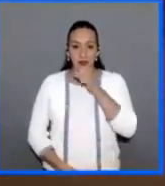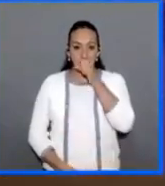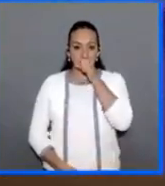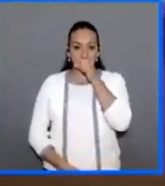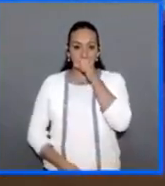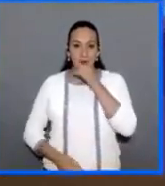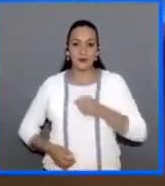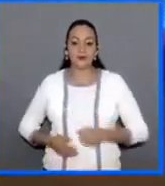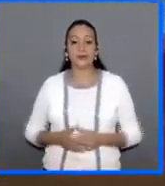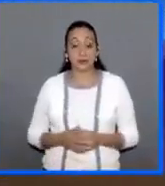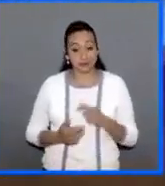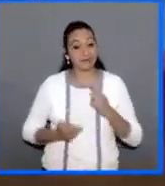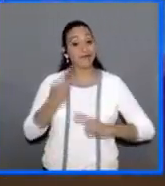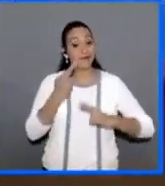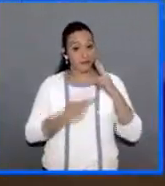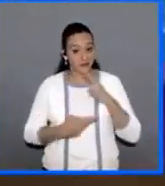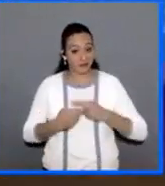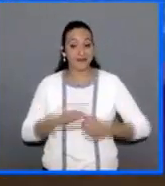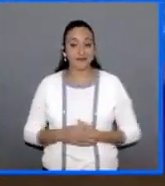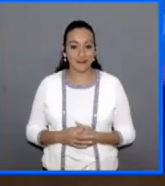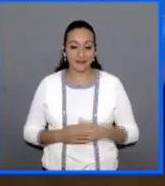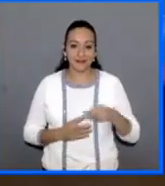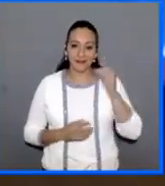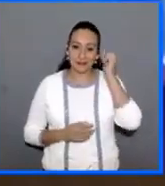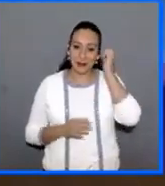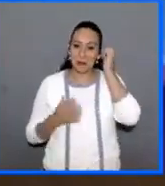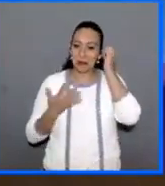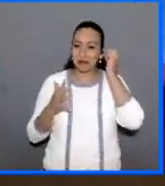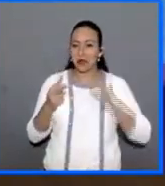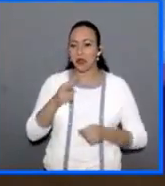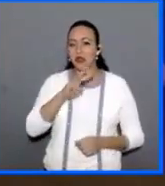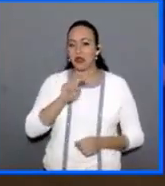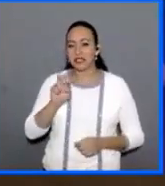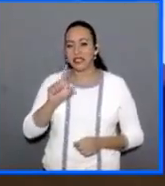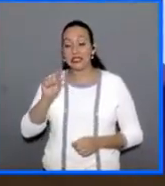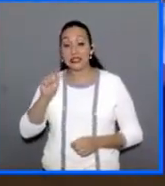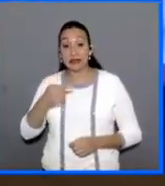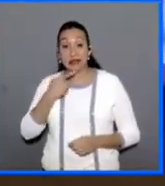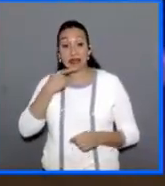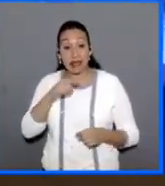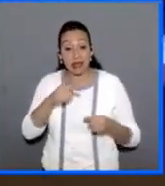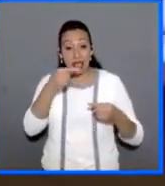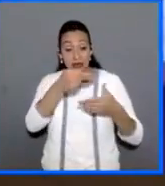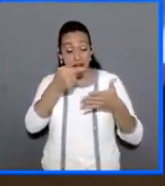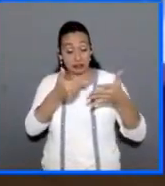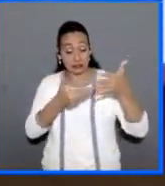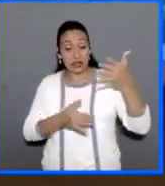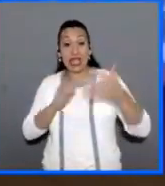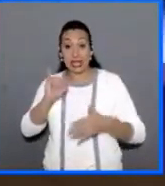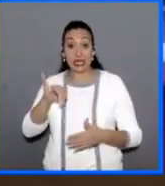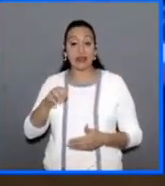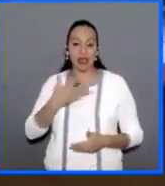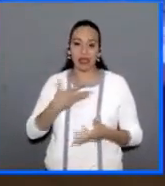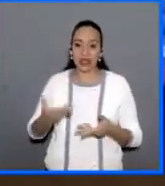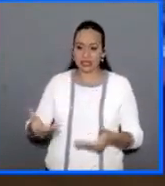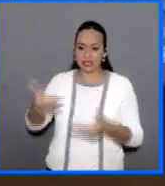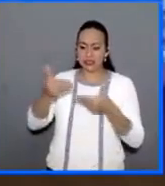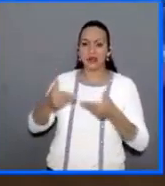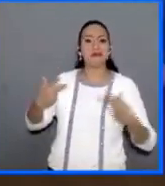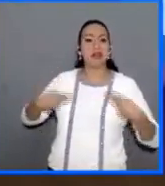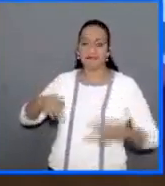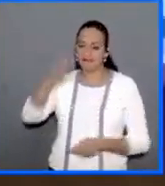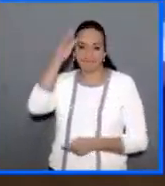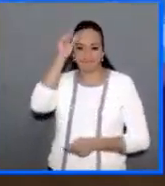Al regresar, más de 270 quejas ha recibido el INE relacionadas con la pasada elección